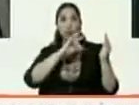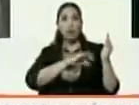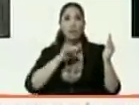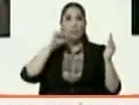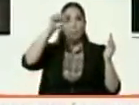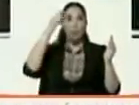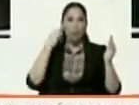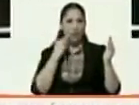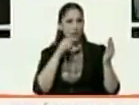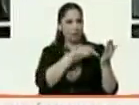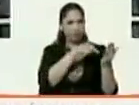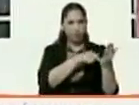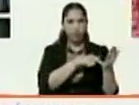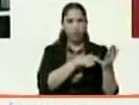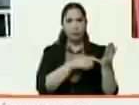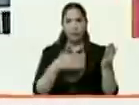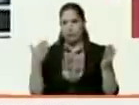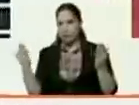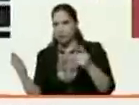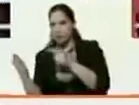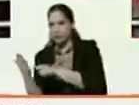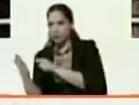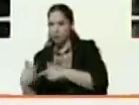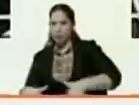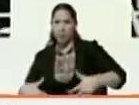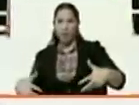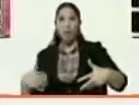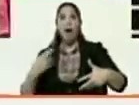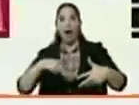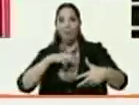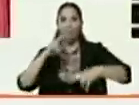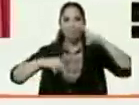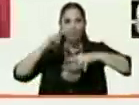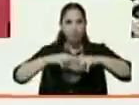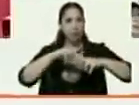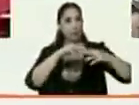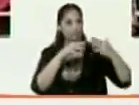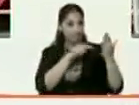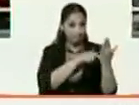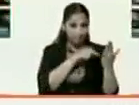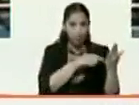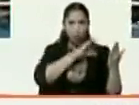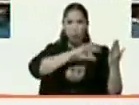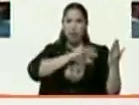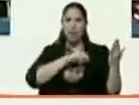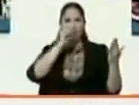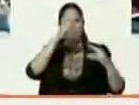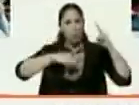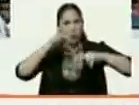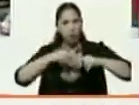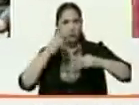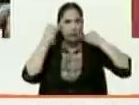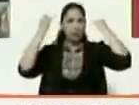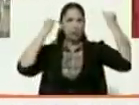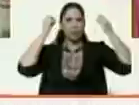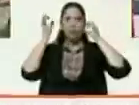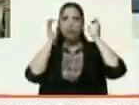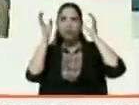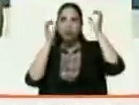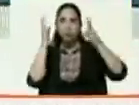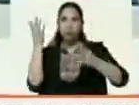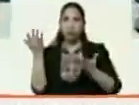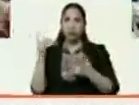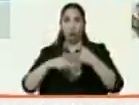bolivariano. Nuestro socialismo, en construcción, en invención, en creación, todos